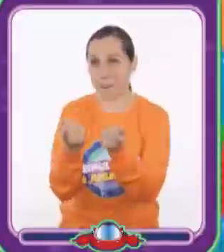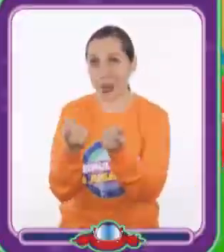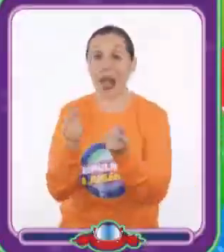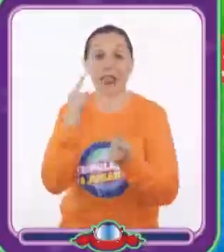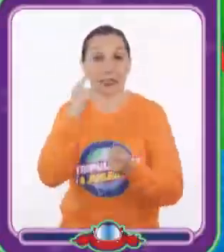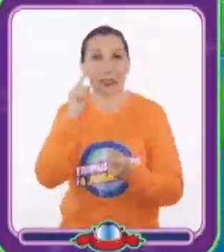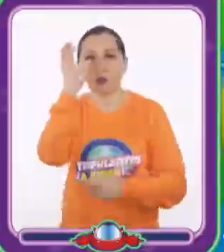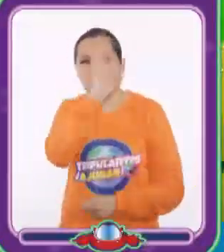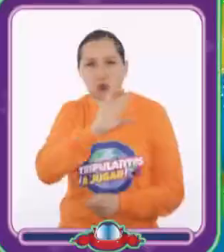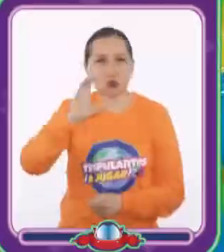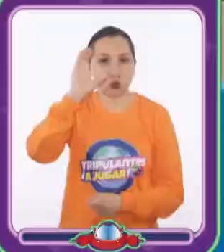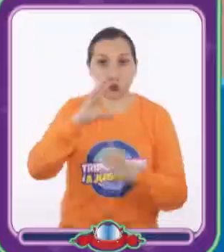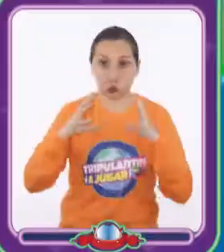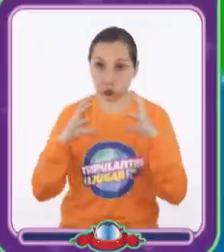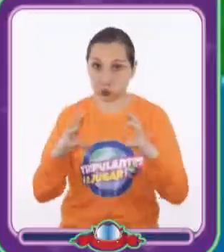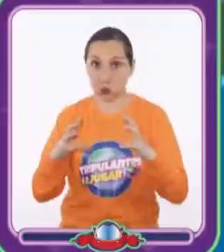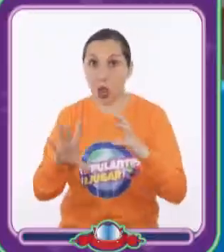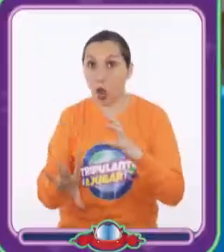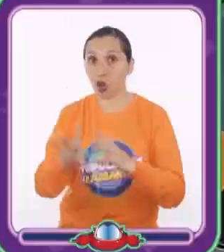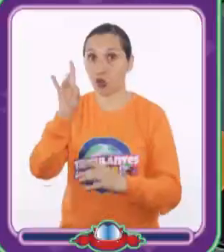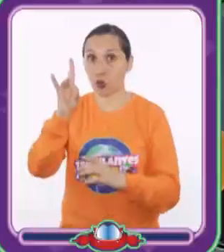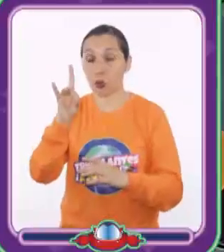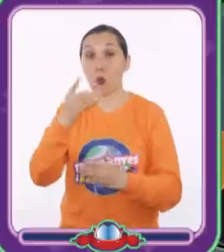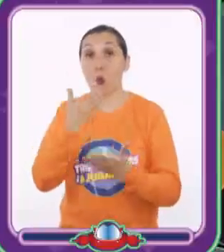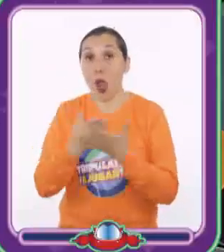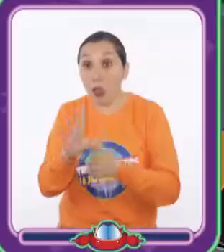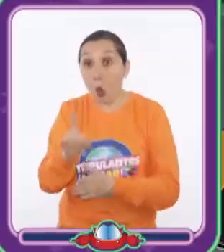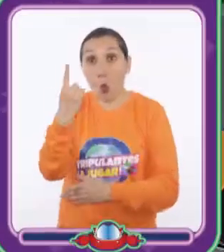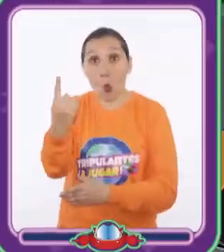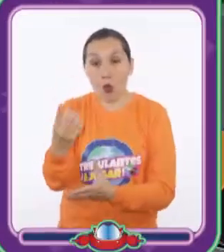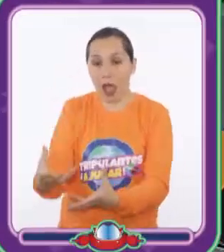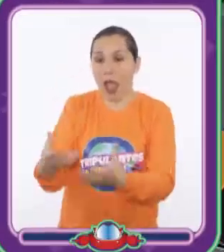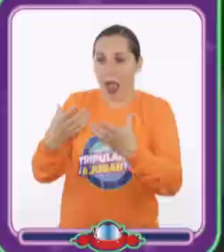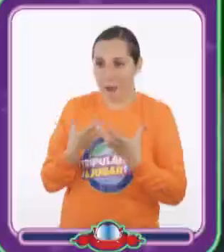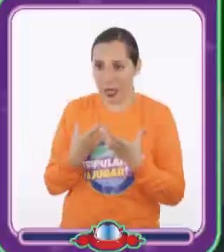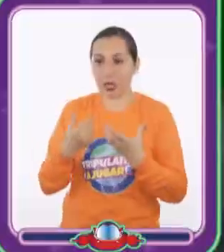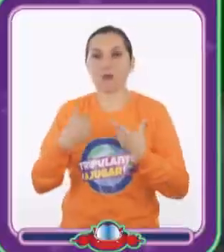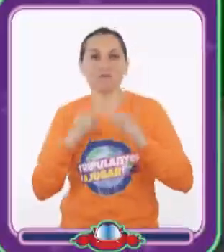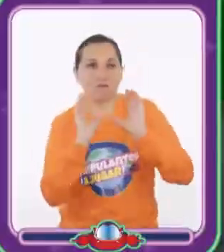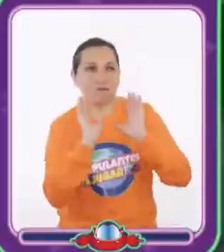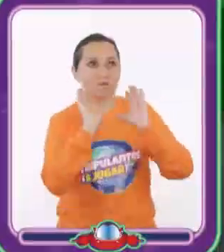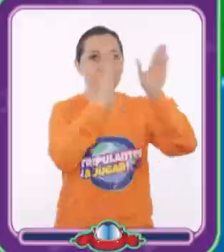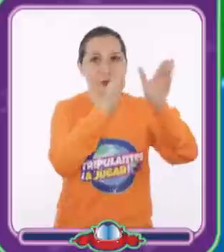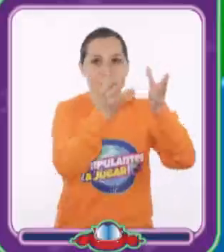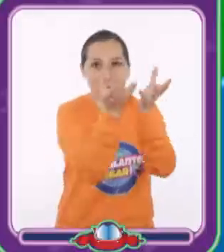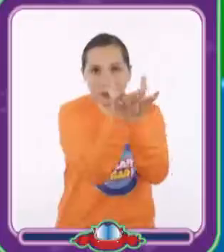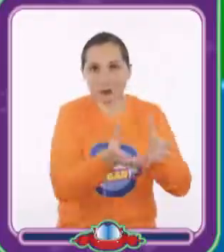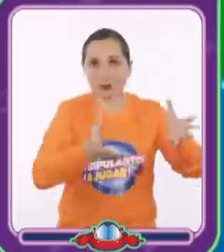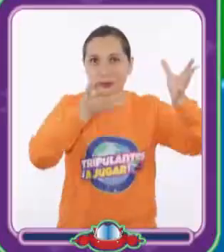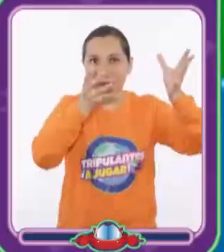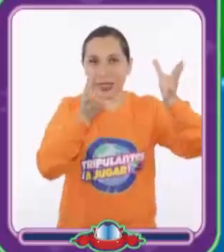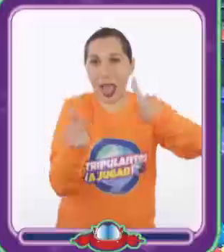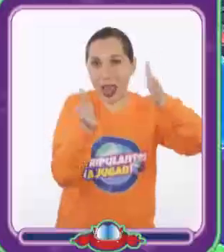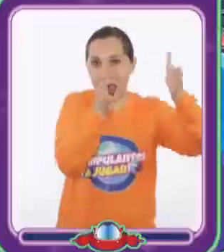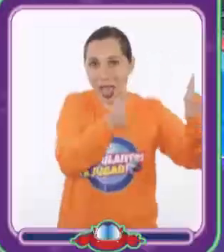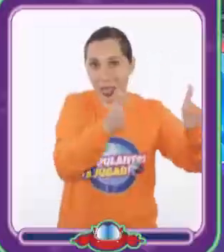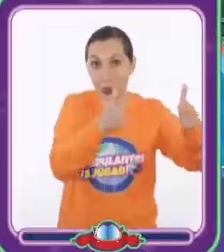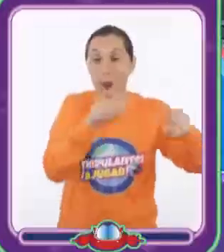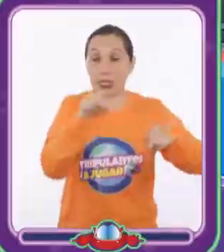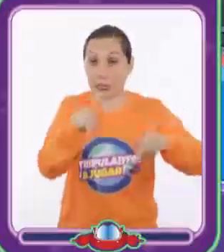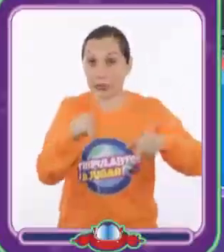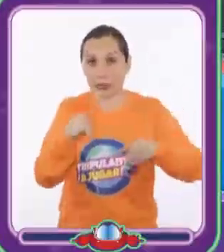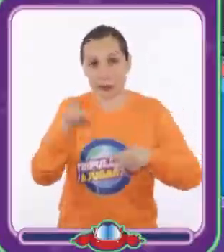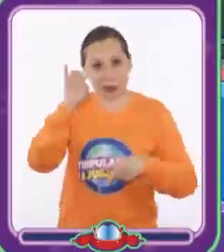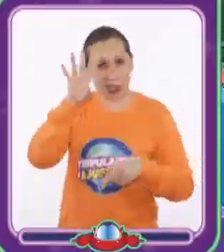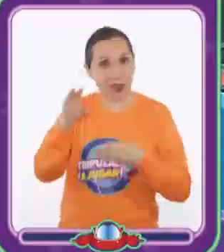como esta que tendrán que buscar y encontrar. Cuando encuentren una, me la pasan y la lanzaremos en la cesta que está al costado de la